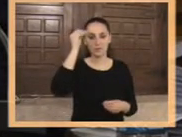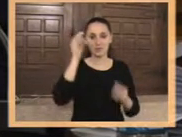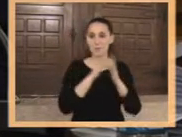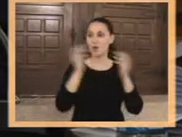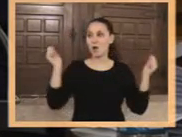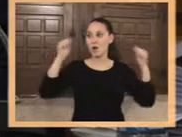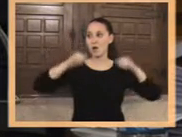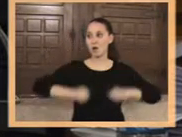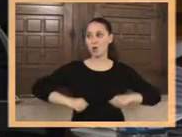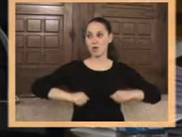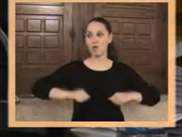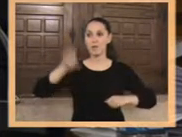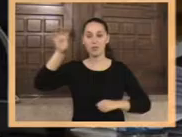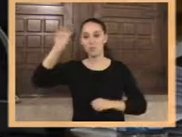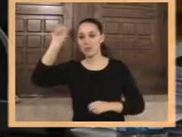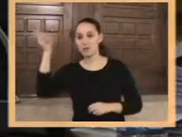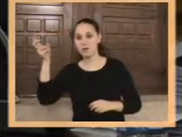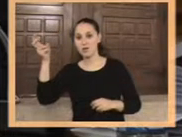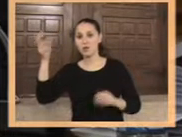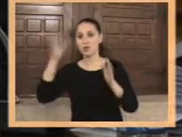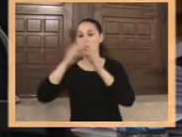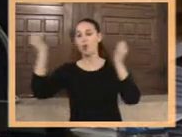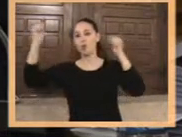intereses con Turquía utilizando los derechos de las personas